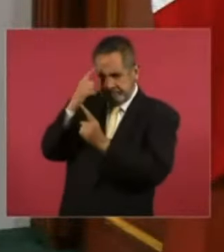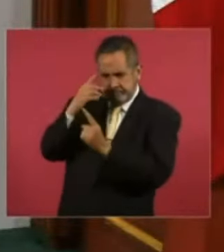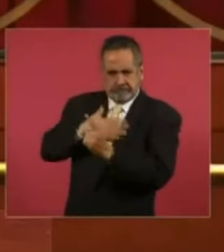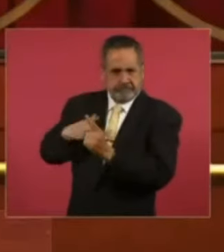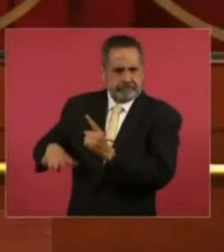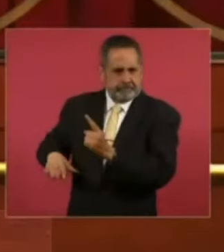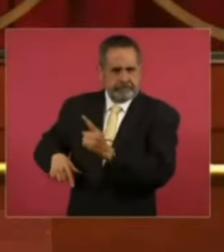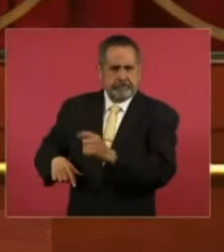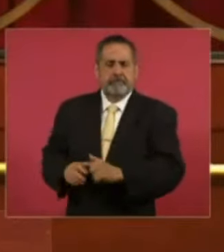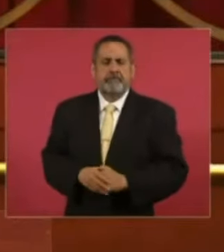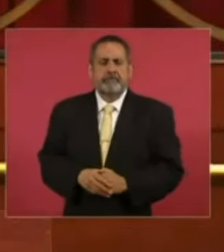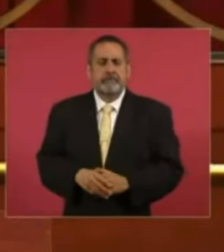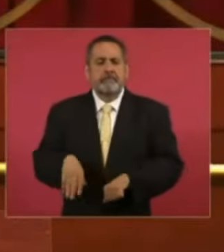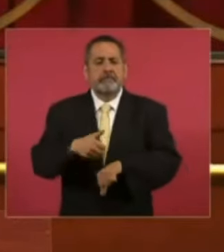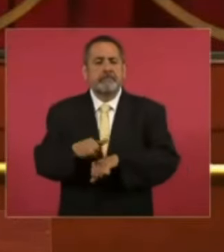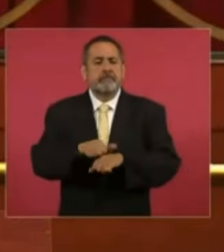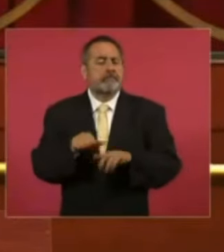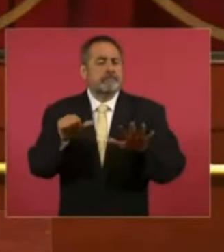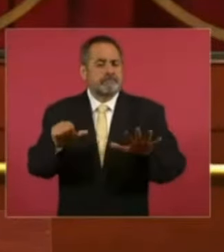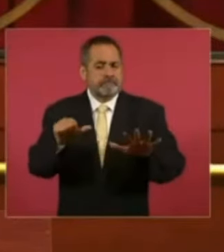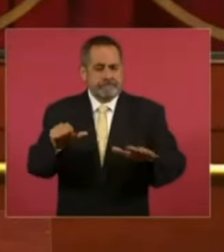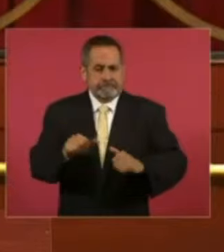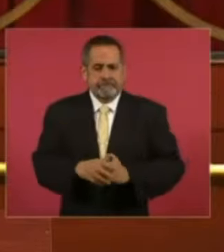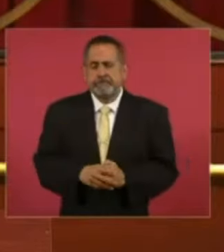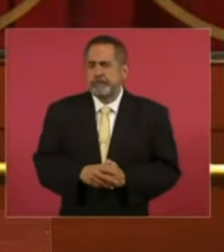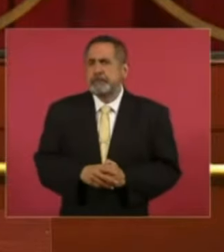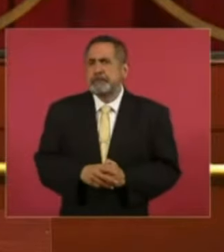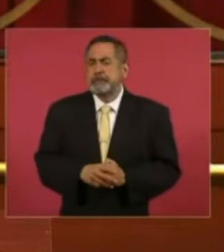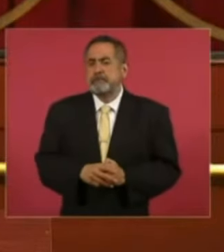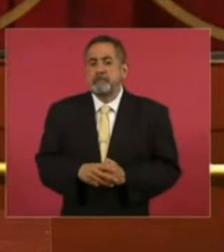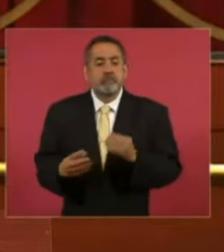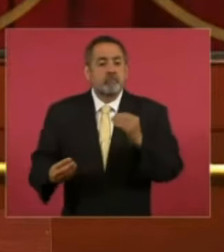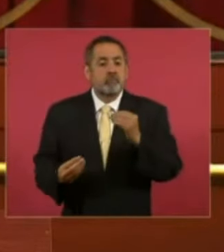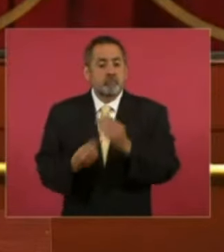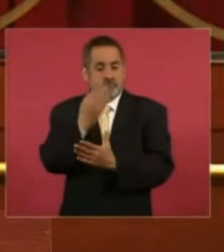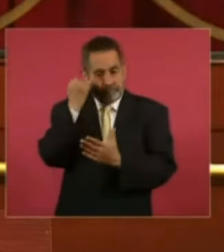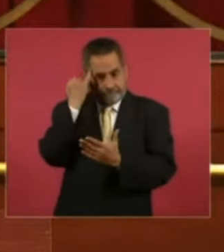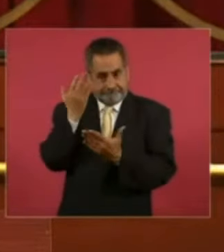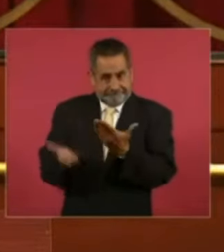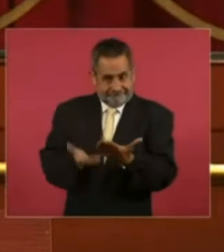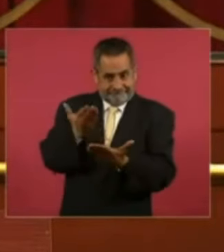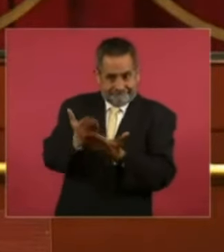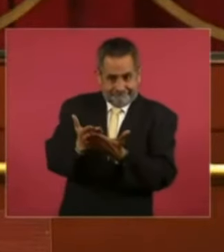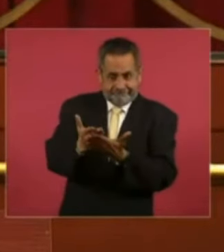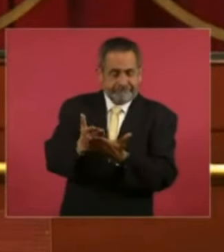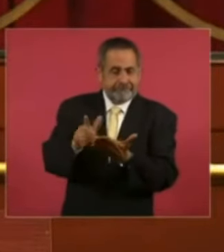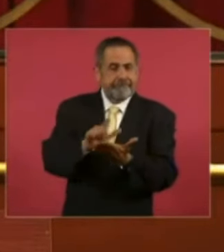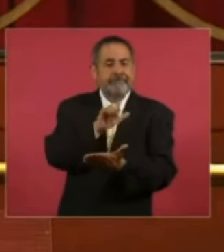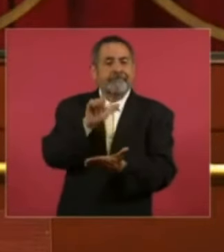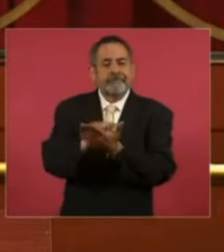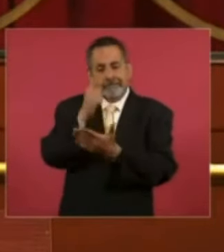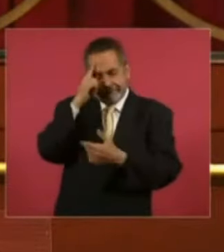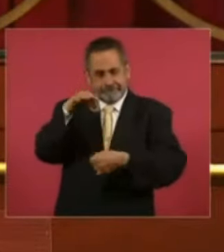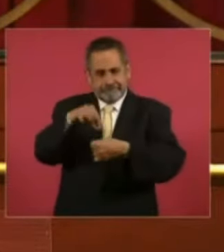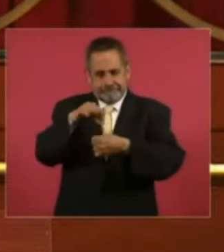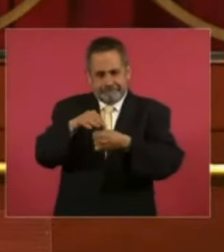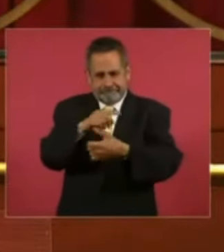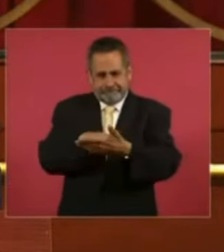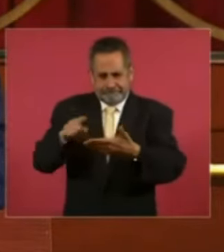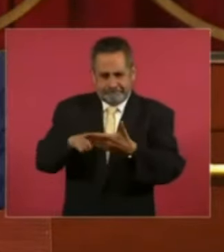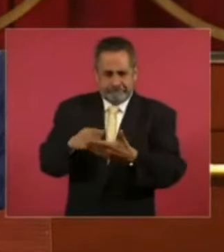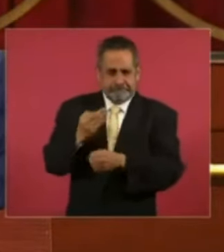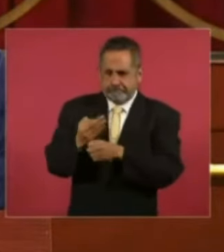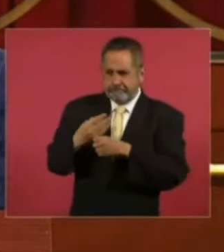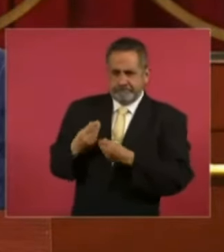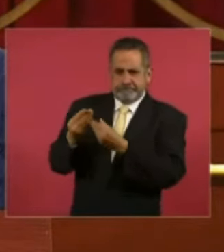futuro. Por eso creo yo, señor Delgado, si a ti te parece, que vale la pena empezar de cero, o sea, irnos